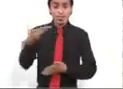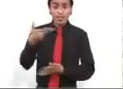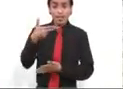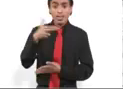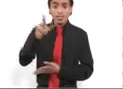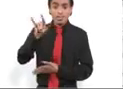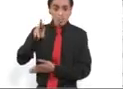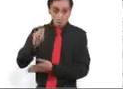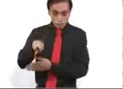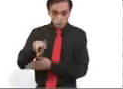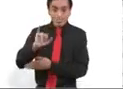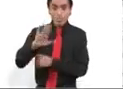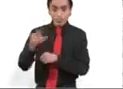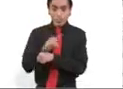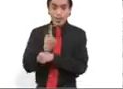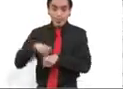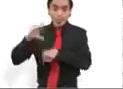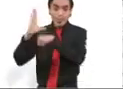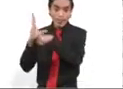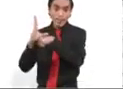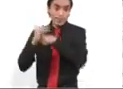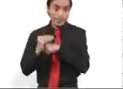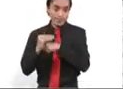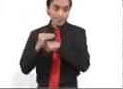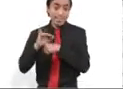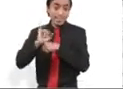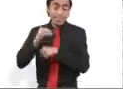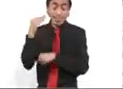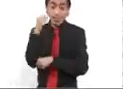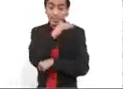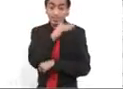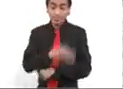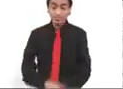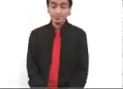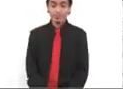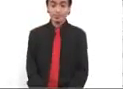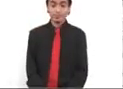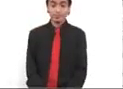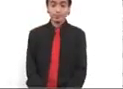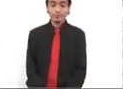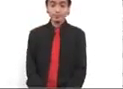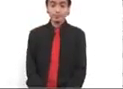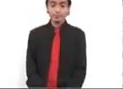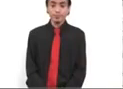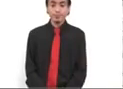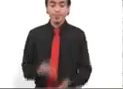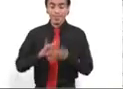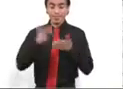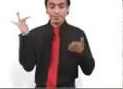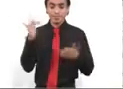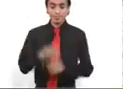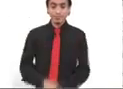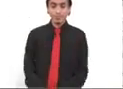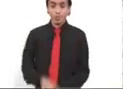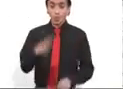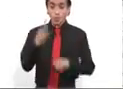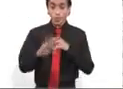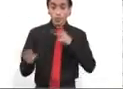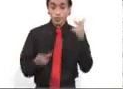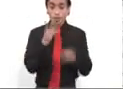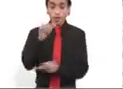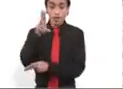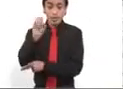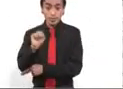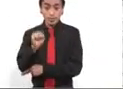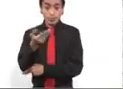está permitiendo hacerlo gratuitamente. Gracias, doctora. Última pregunta de Carlos Navarro del